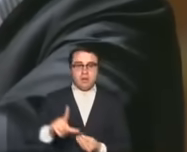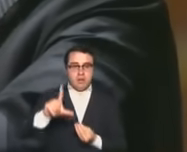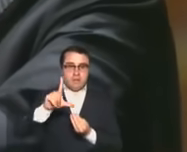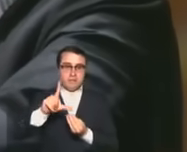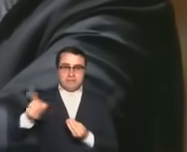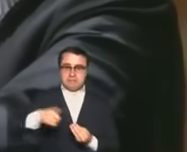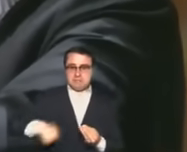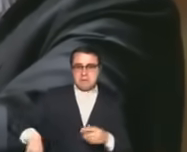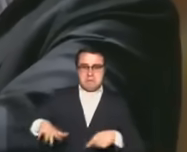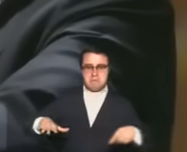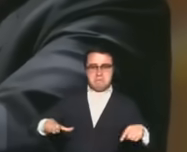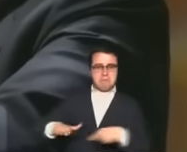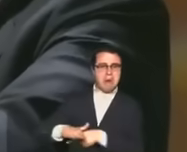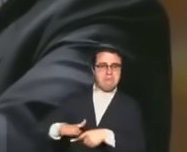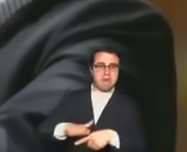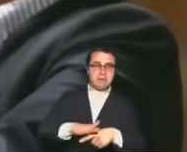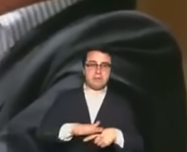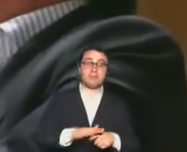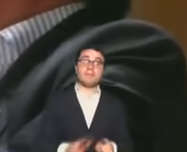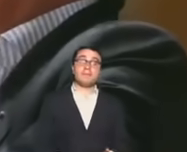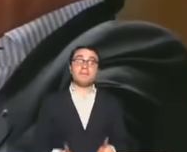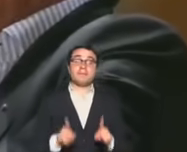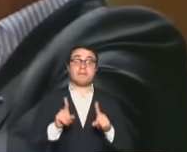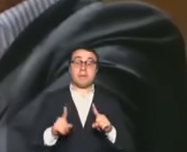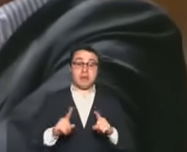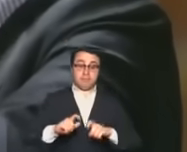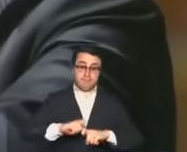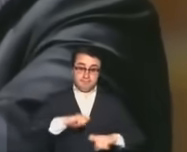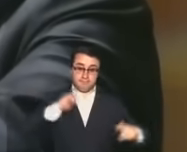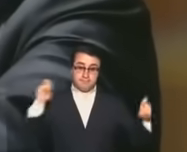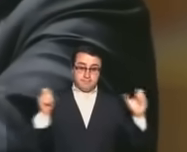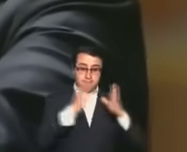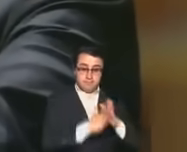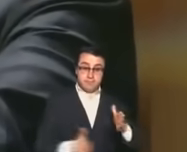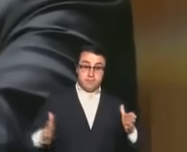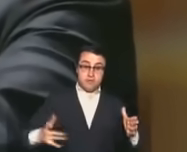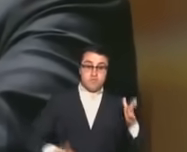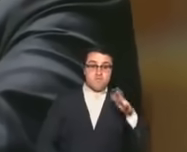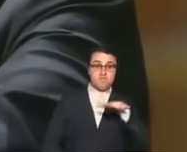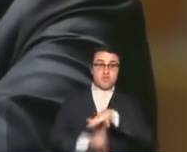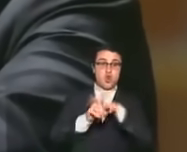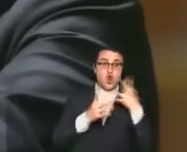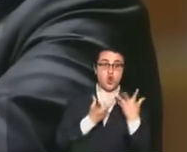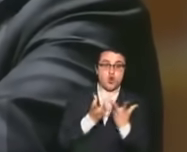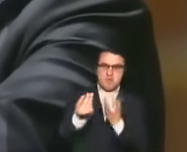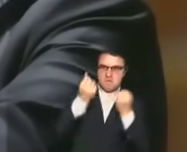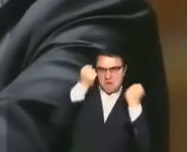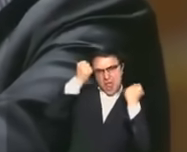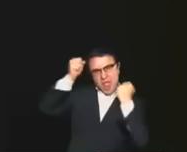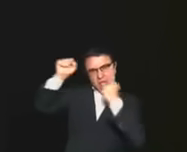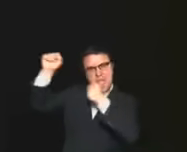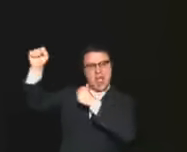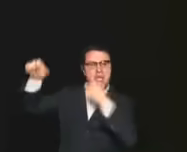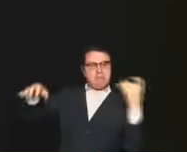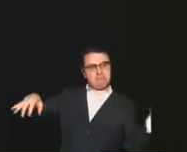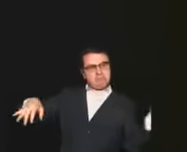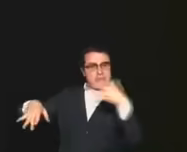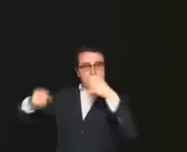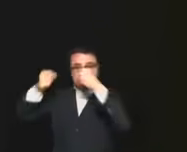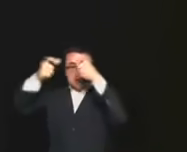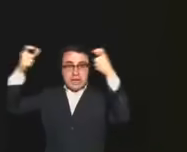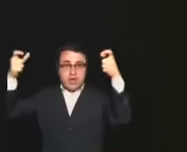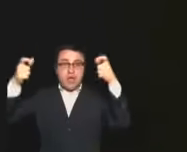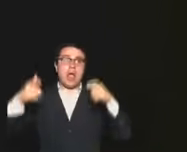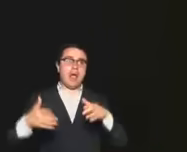matar. Cuando en la fase siguiente, insurgencia-Estado, la división era tajante, el